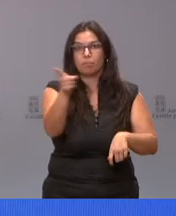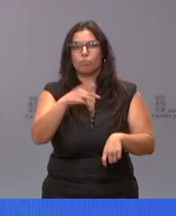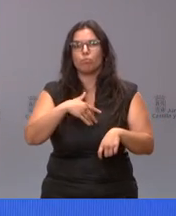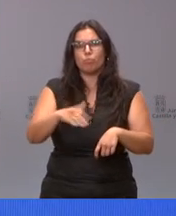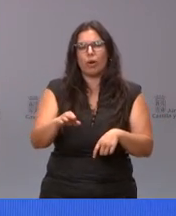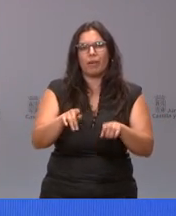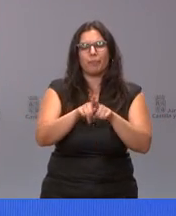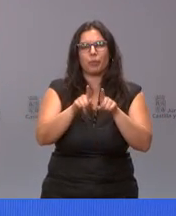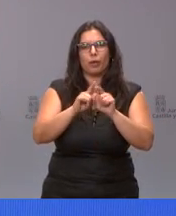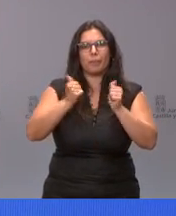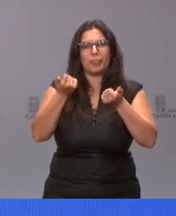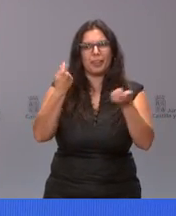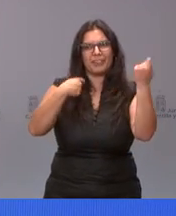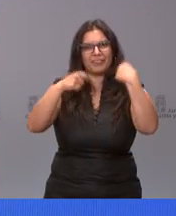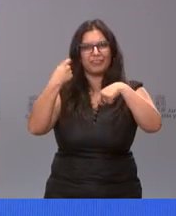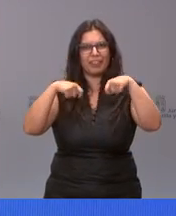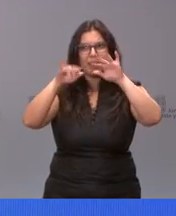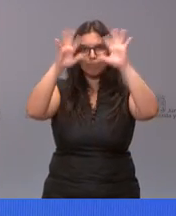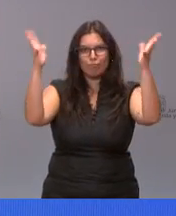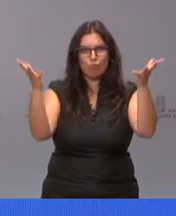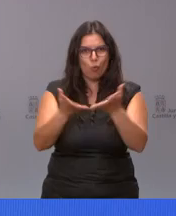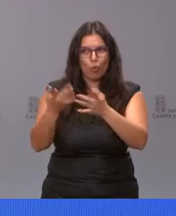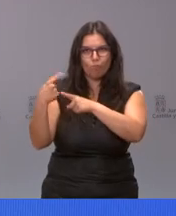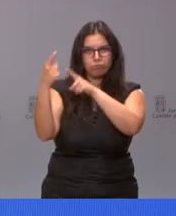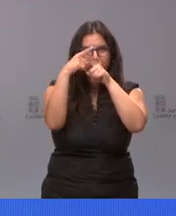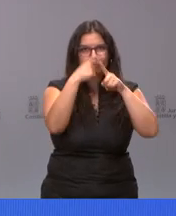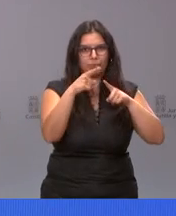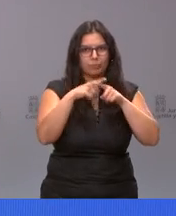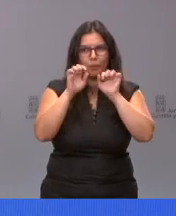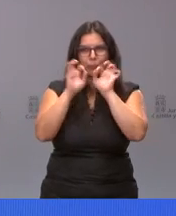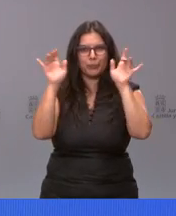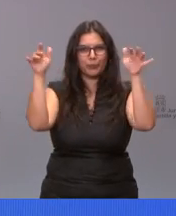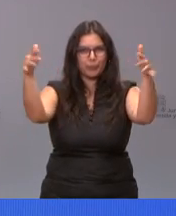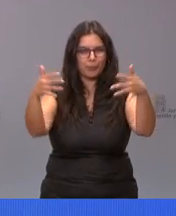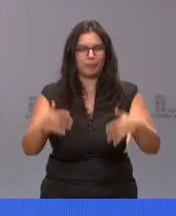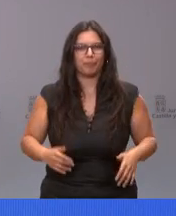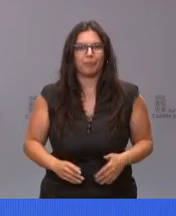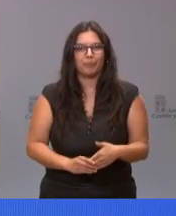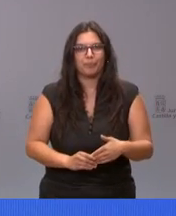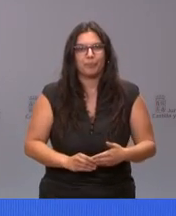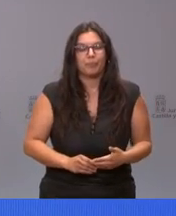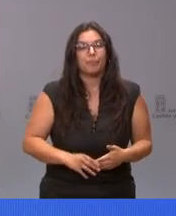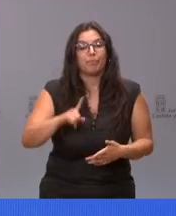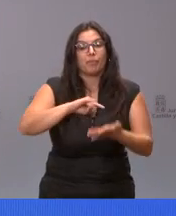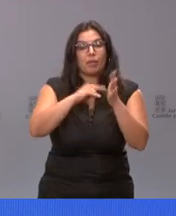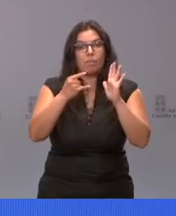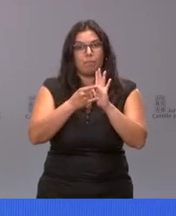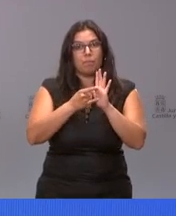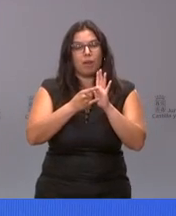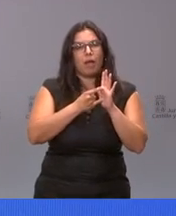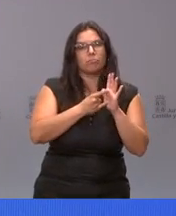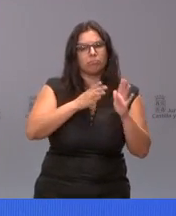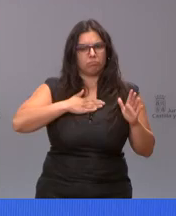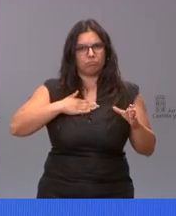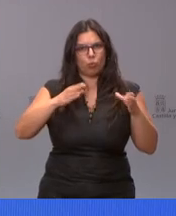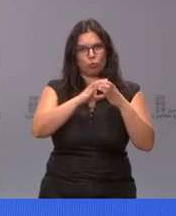puertas del mundo y que puedan llegar a todos los rincones. Es un plan promovido y liderado desde la